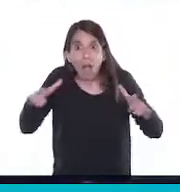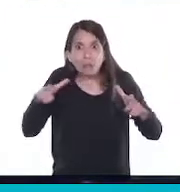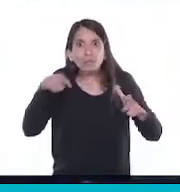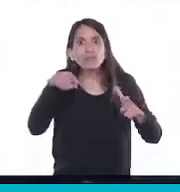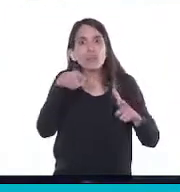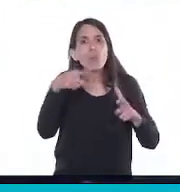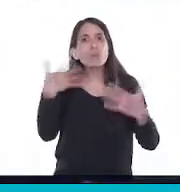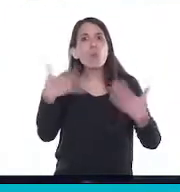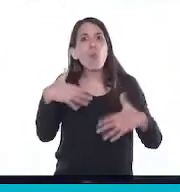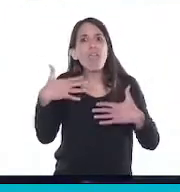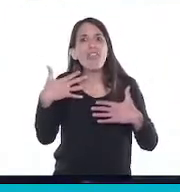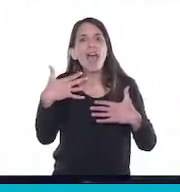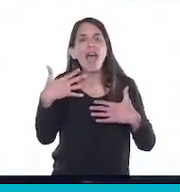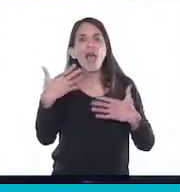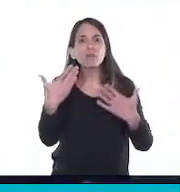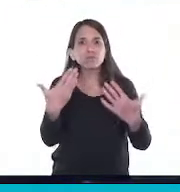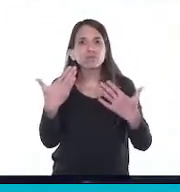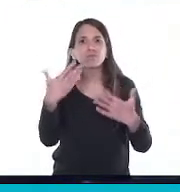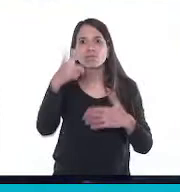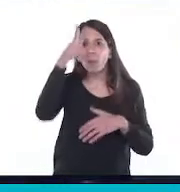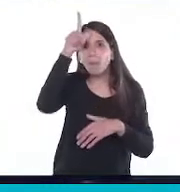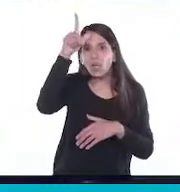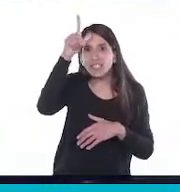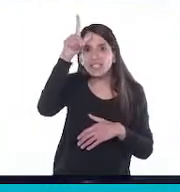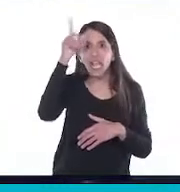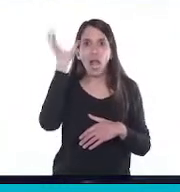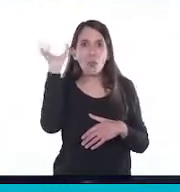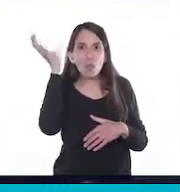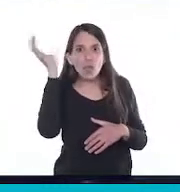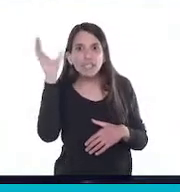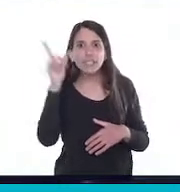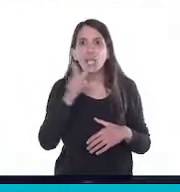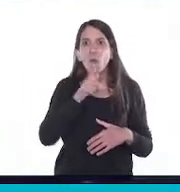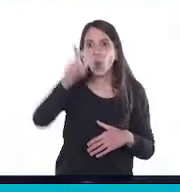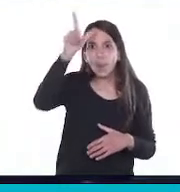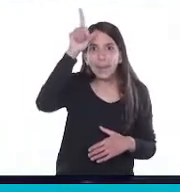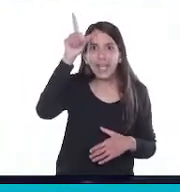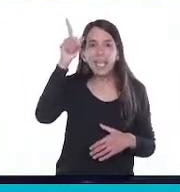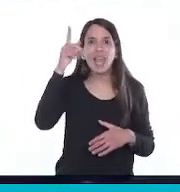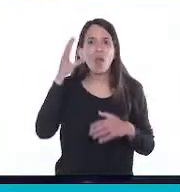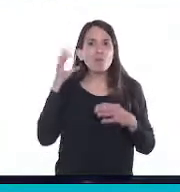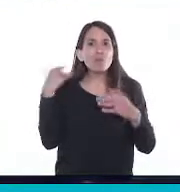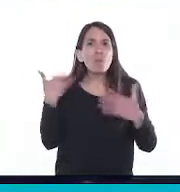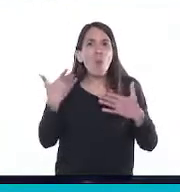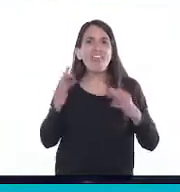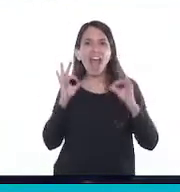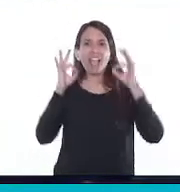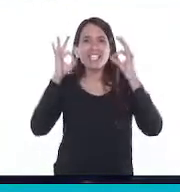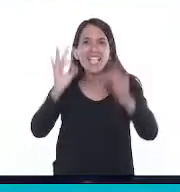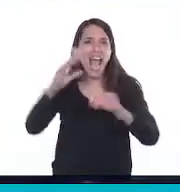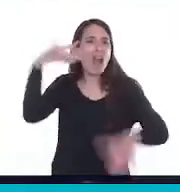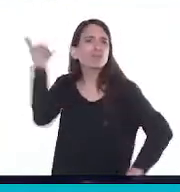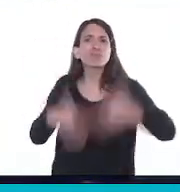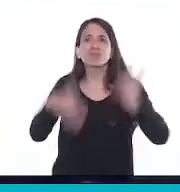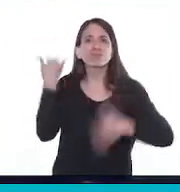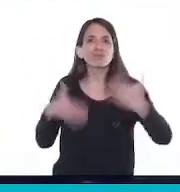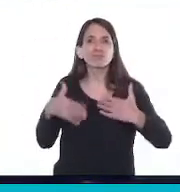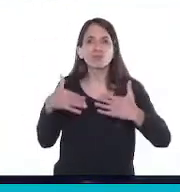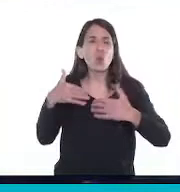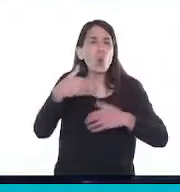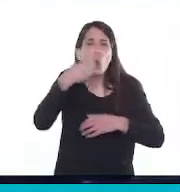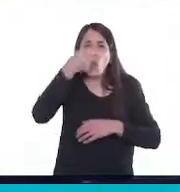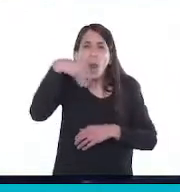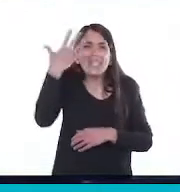ambulancia bomberos pueden llegar rápidamente como cualquier una cualquiera de